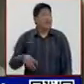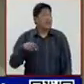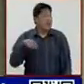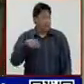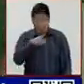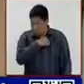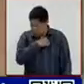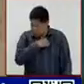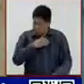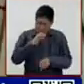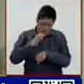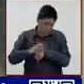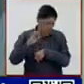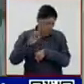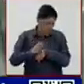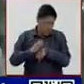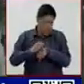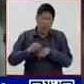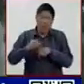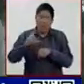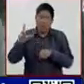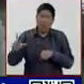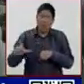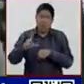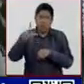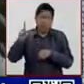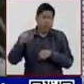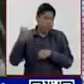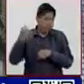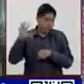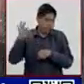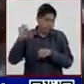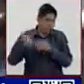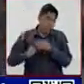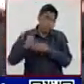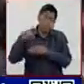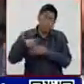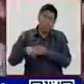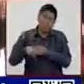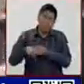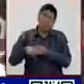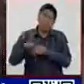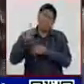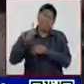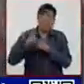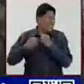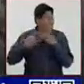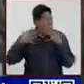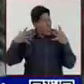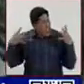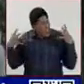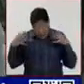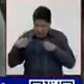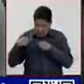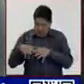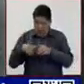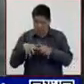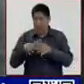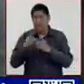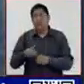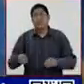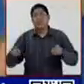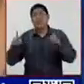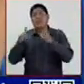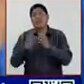Estamos convocando para este día lunes 19 de septiembre a una gran marcha por la dignidad,